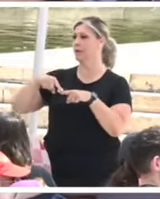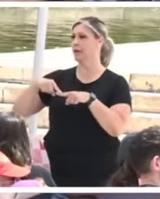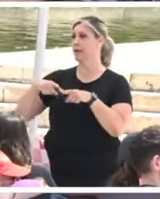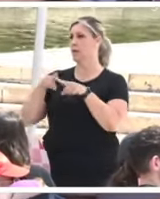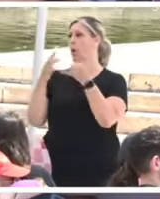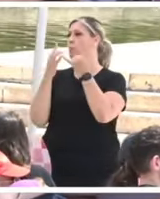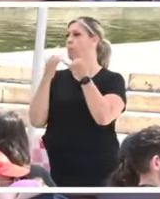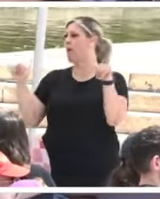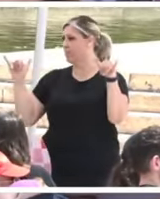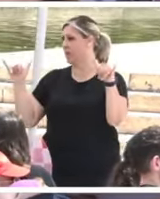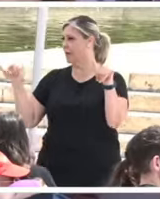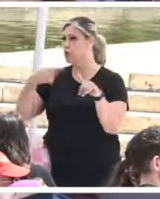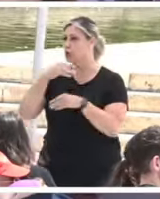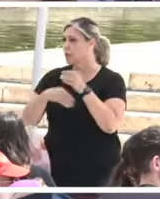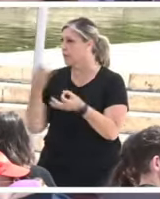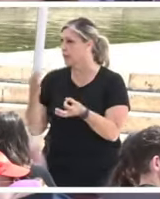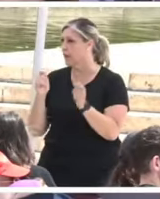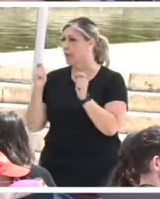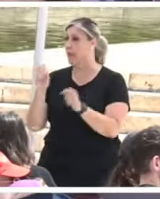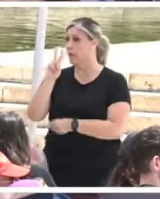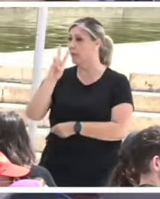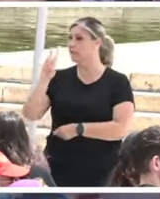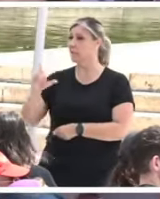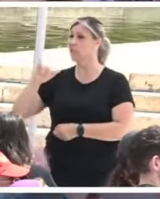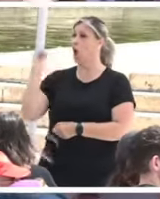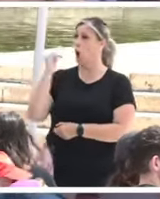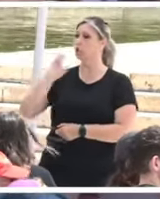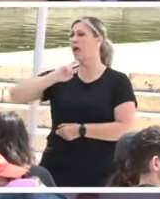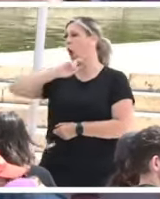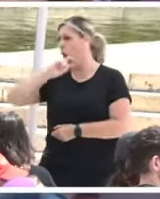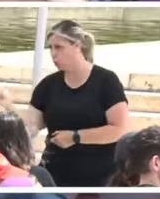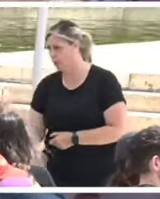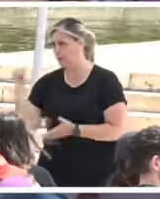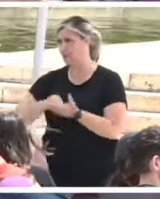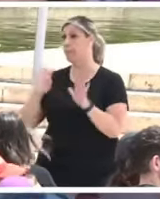Pues, ¿qué vamos a hacer? Vamos a darle otro 23J, el 9J,